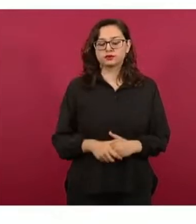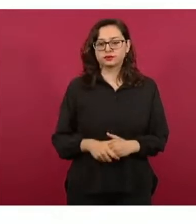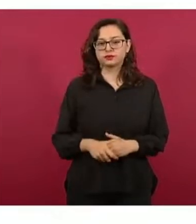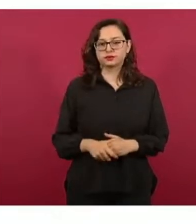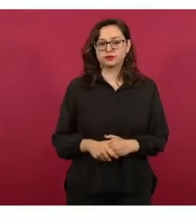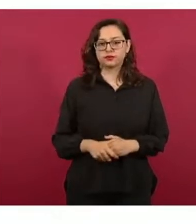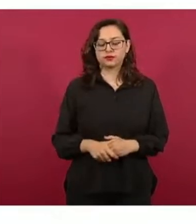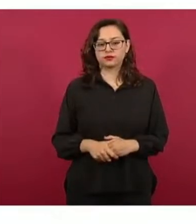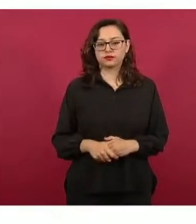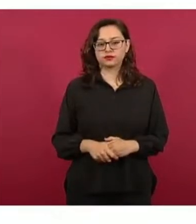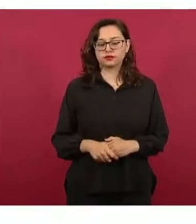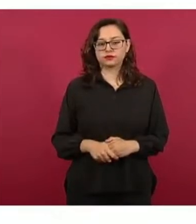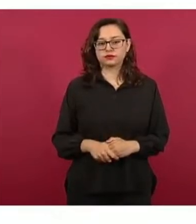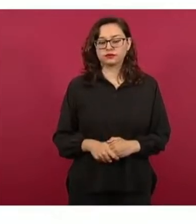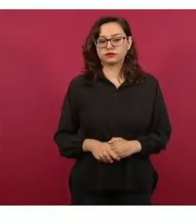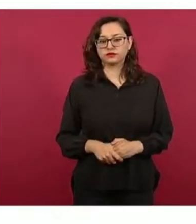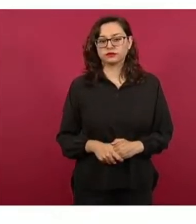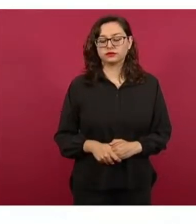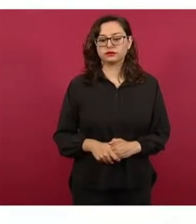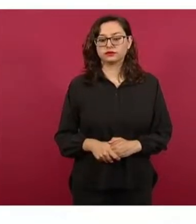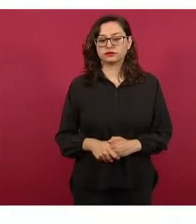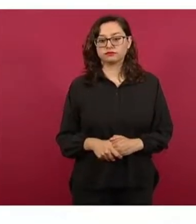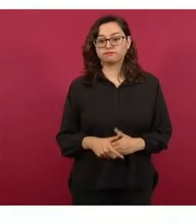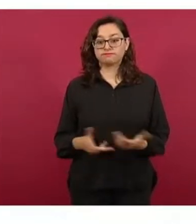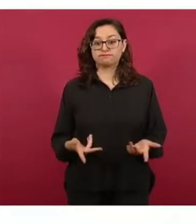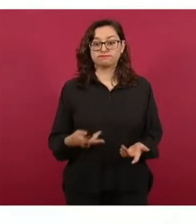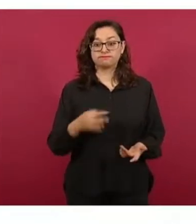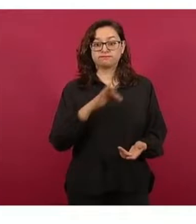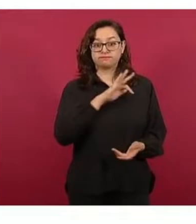Aquí la lección es